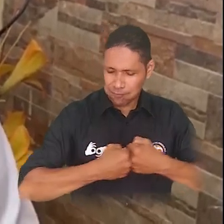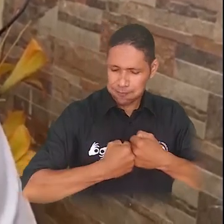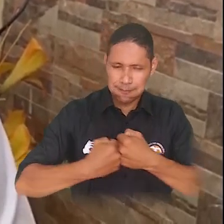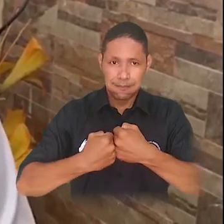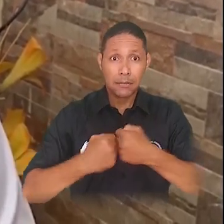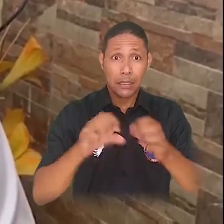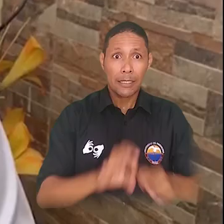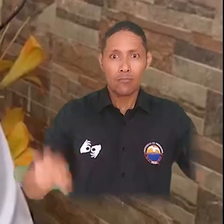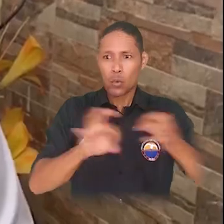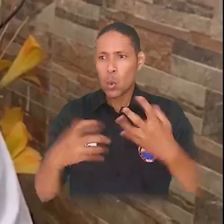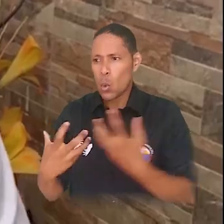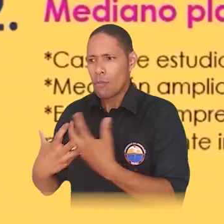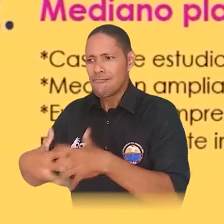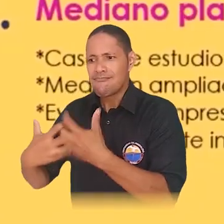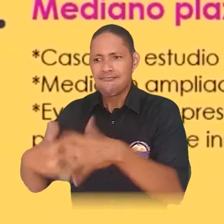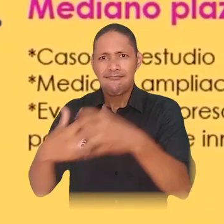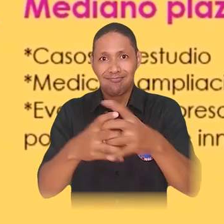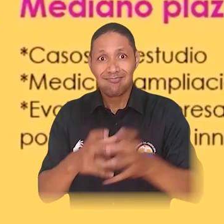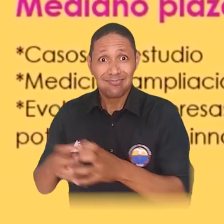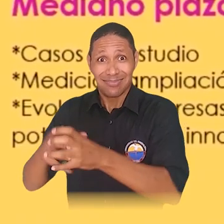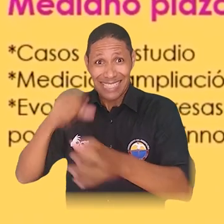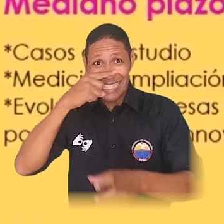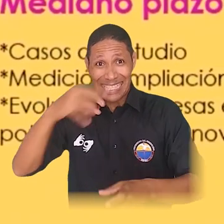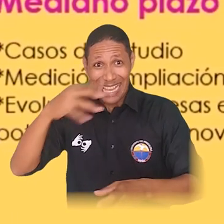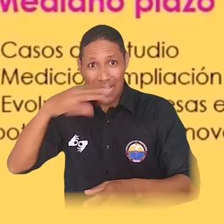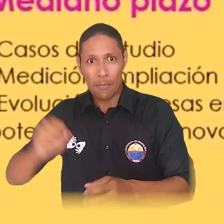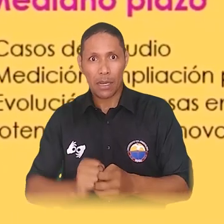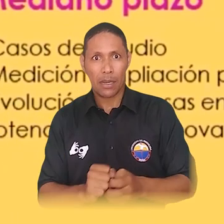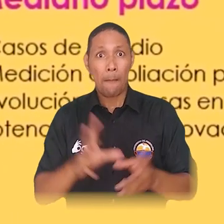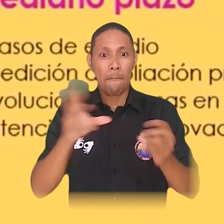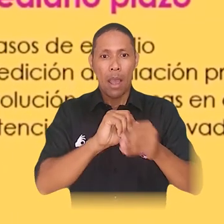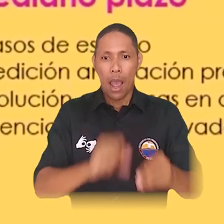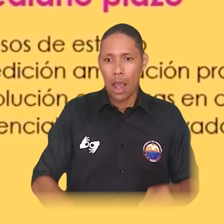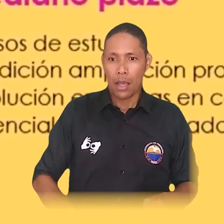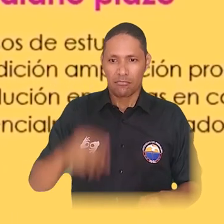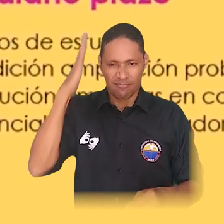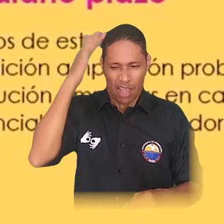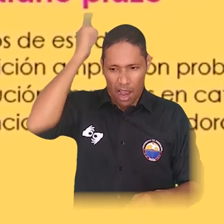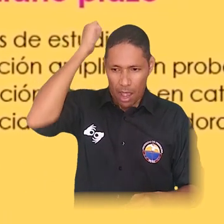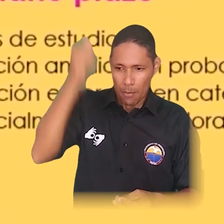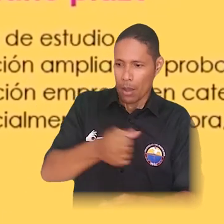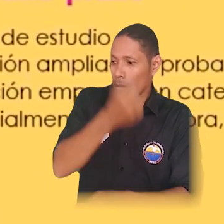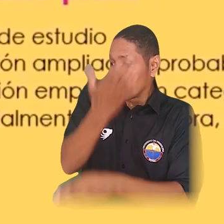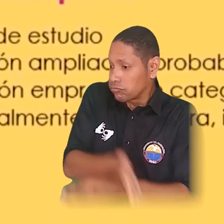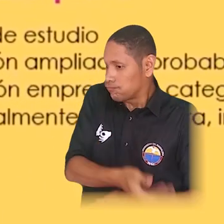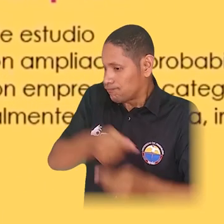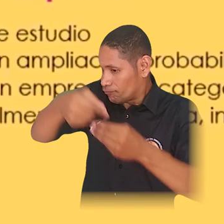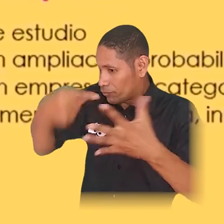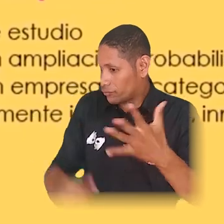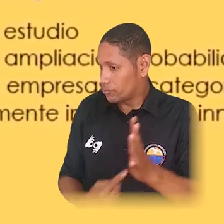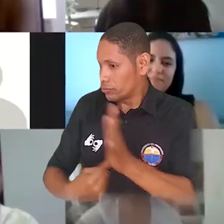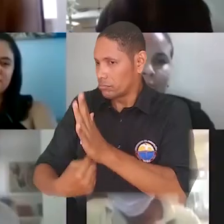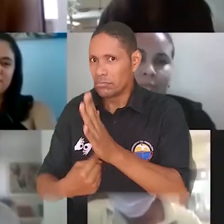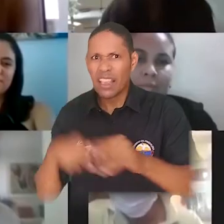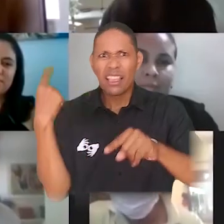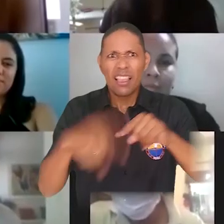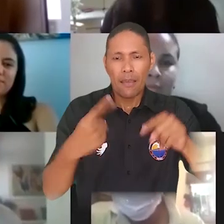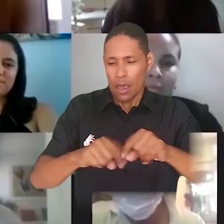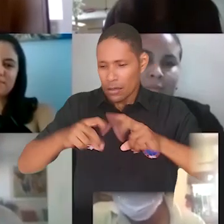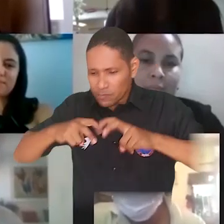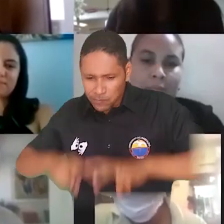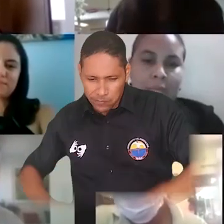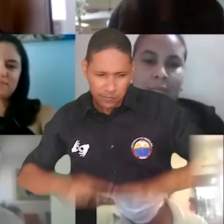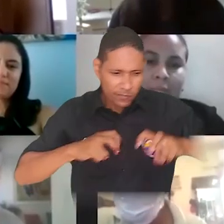articulación entre los gremios empresariales y económicos de la ciudad, la oferta académica y los distintos servicios de investigación